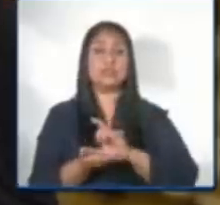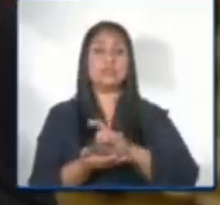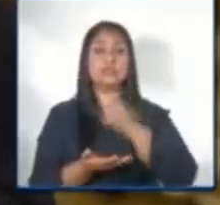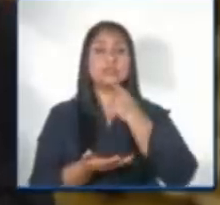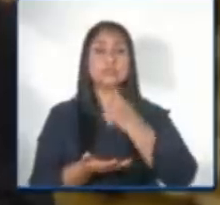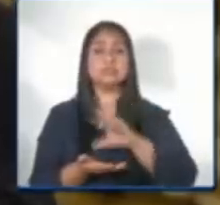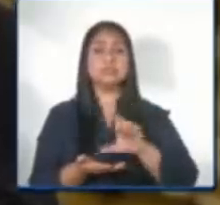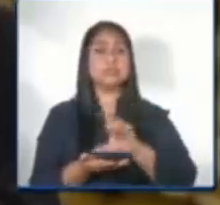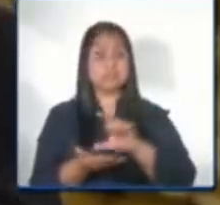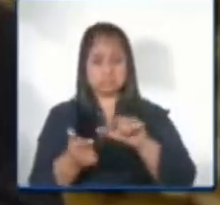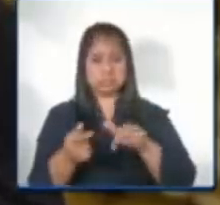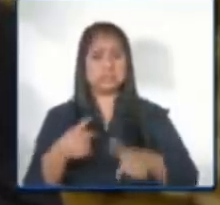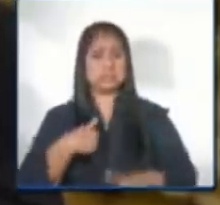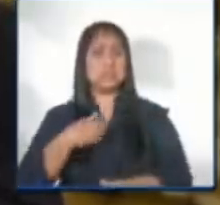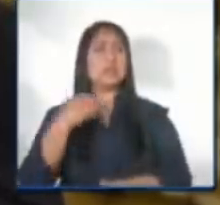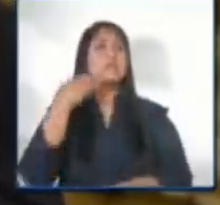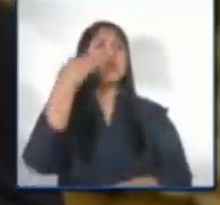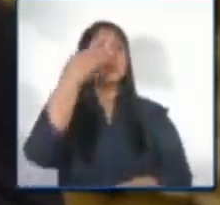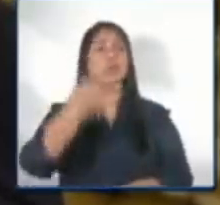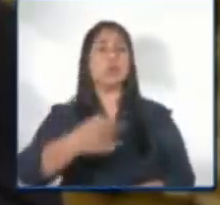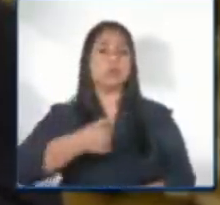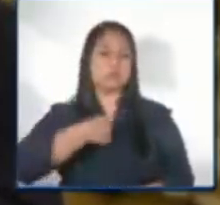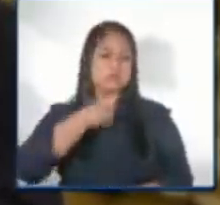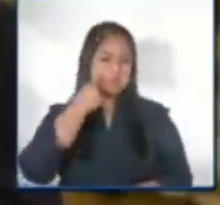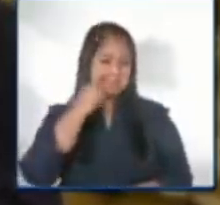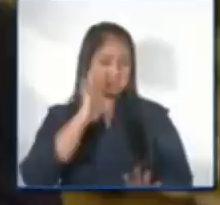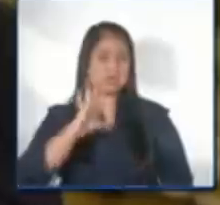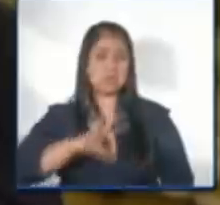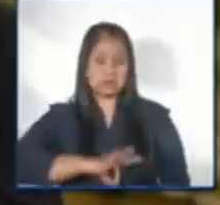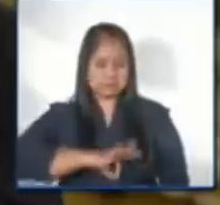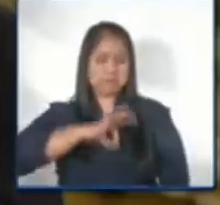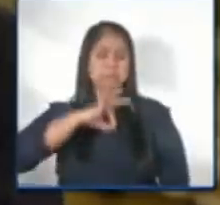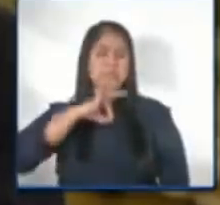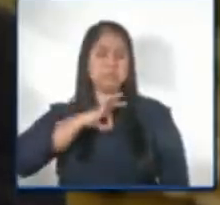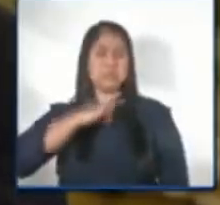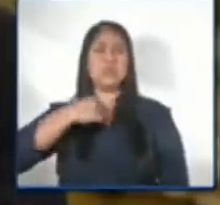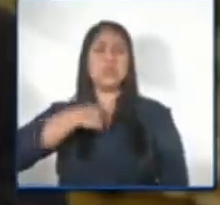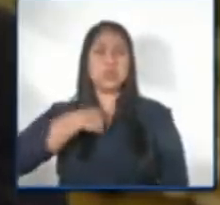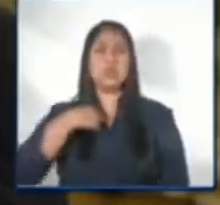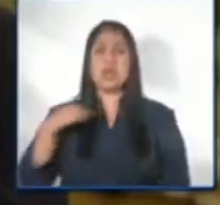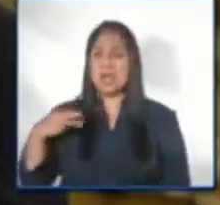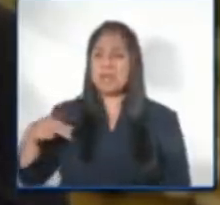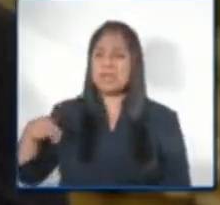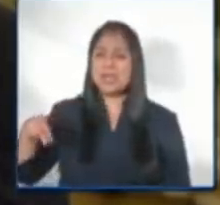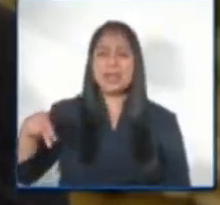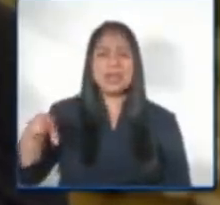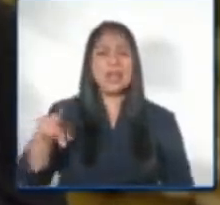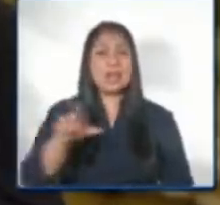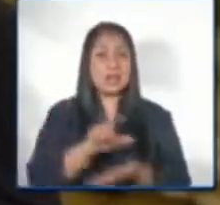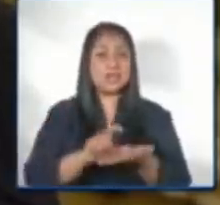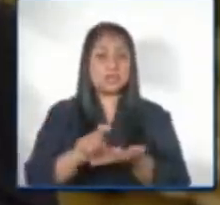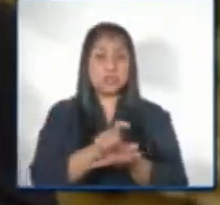¿Acaso no será un orgullo en un futuro que yo pueda caminar por la ciudad de Guatemala?